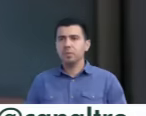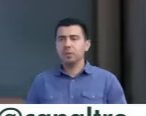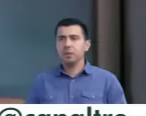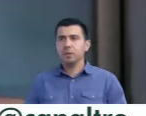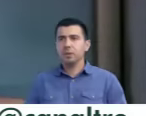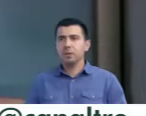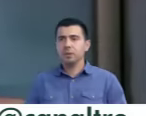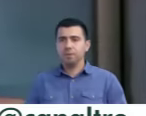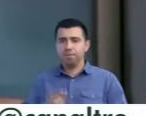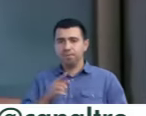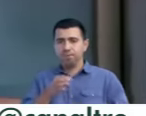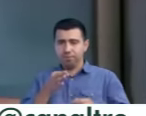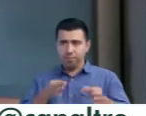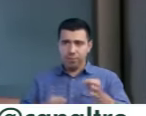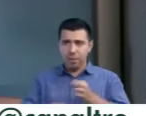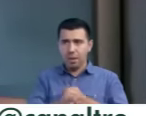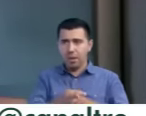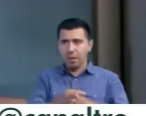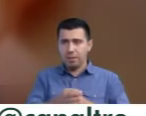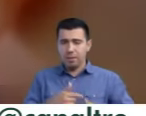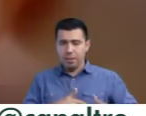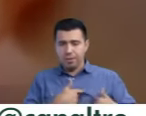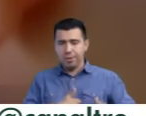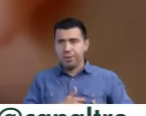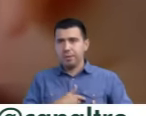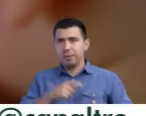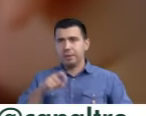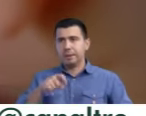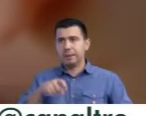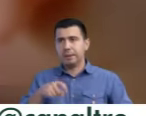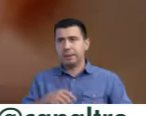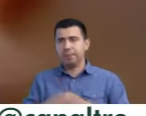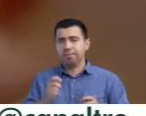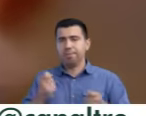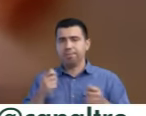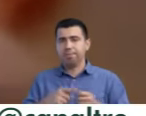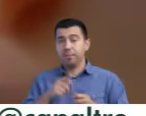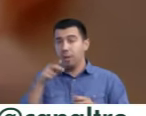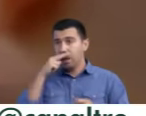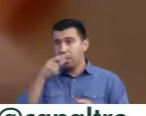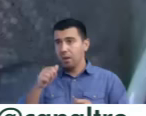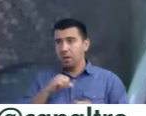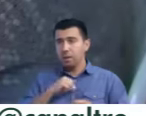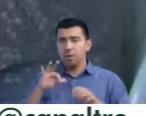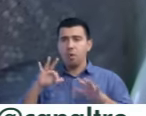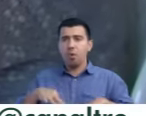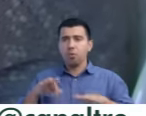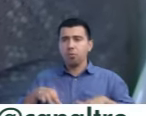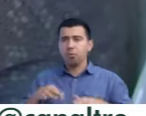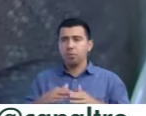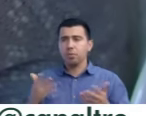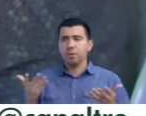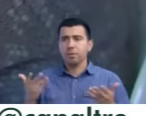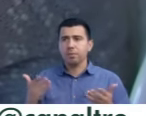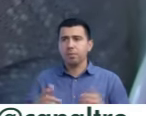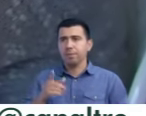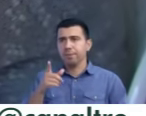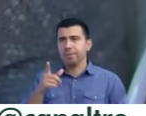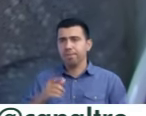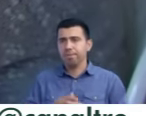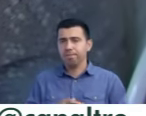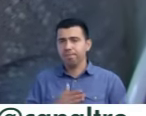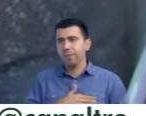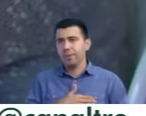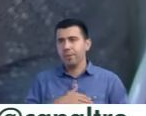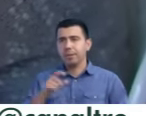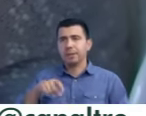con el brillo de la inocencia en su rostro la vida de Gabriela de tan solo 8 meses de edad depende de un Corazón ajeno